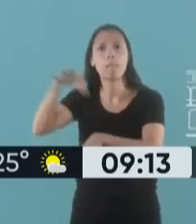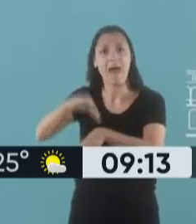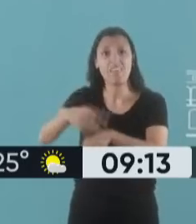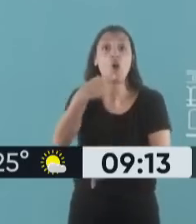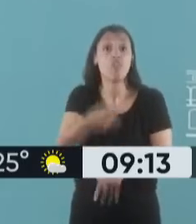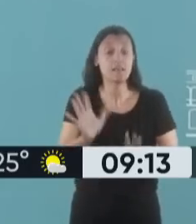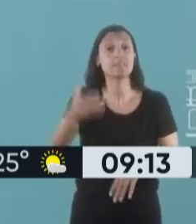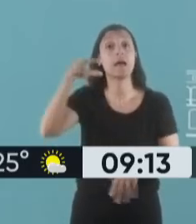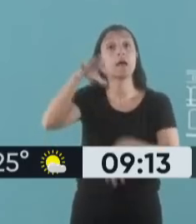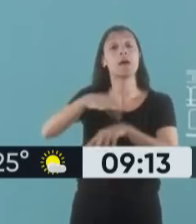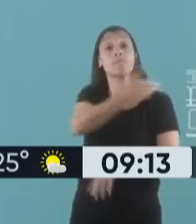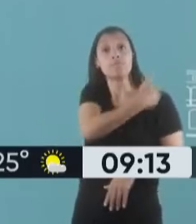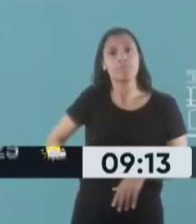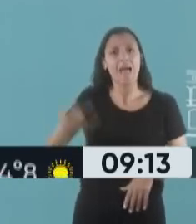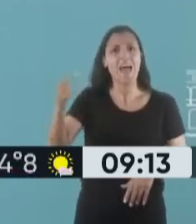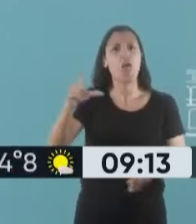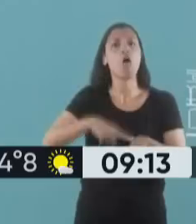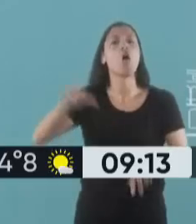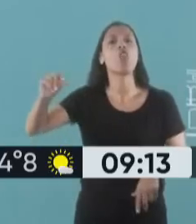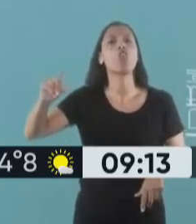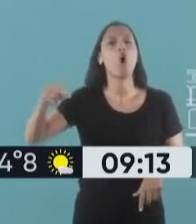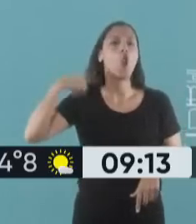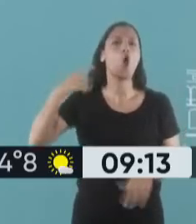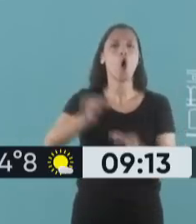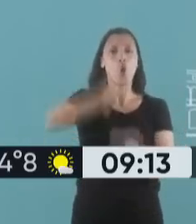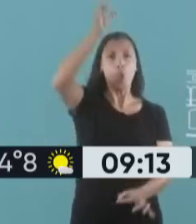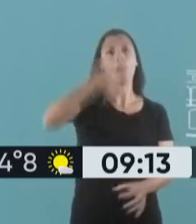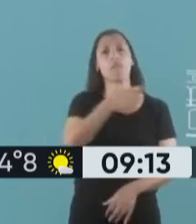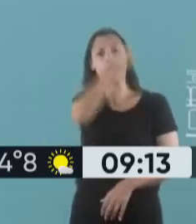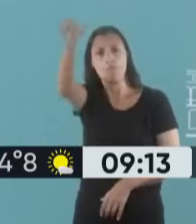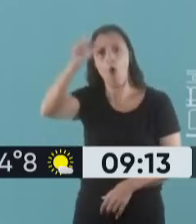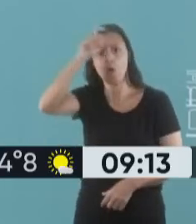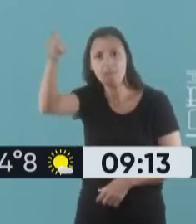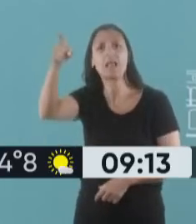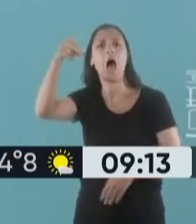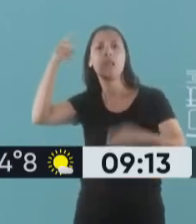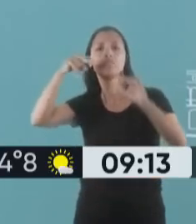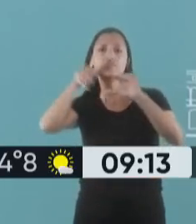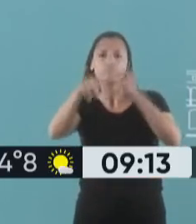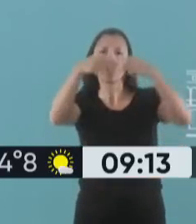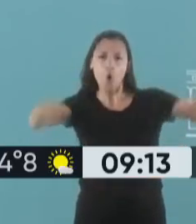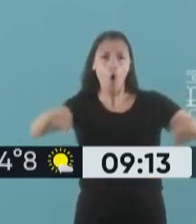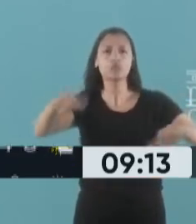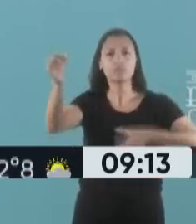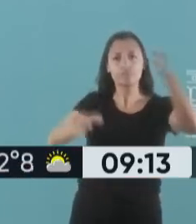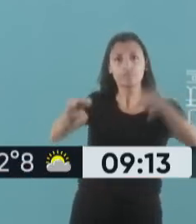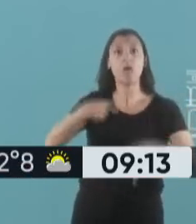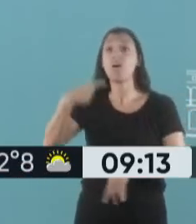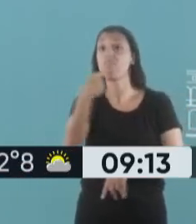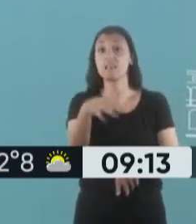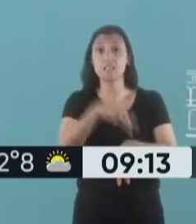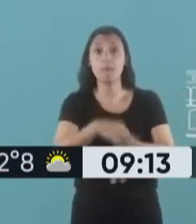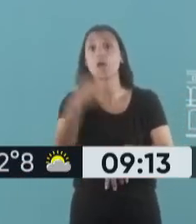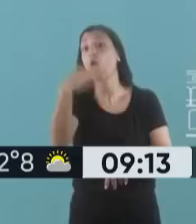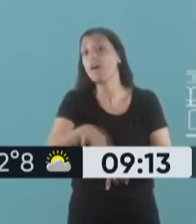que el presidente tuvo un dolor lumbar, fue llevado para hacerse sus estudios correspondientes y le indicaron que tiene que tener una